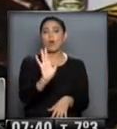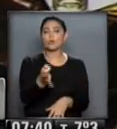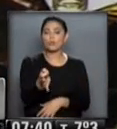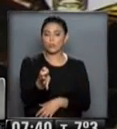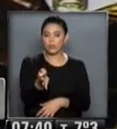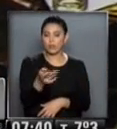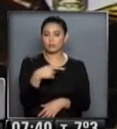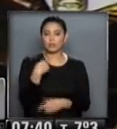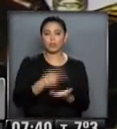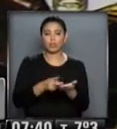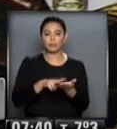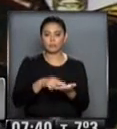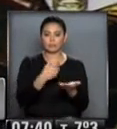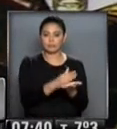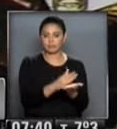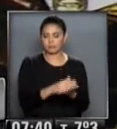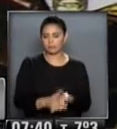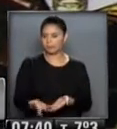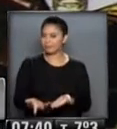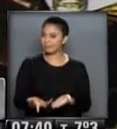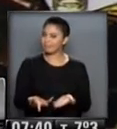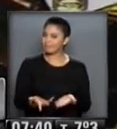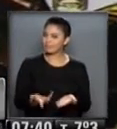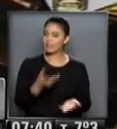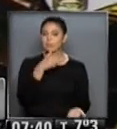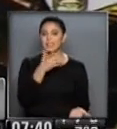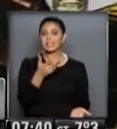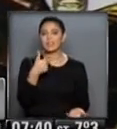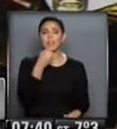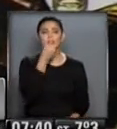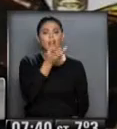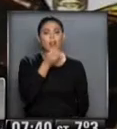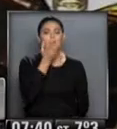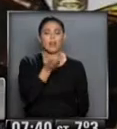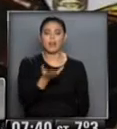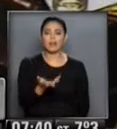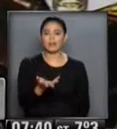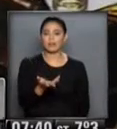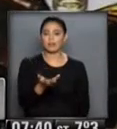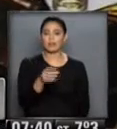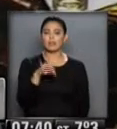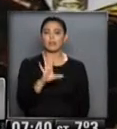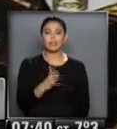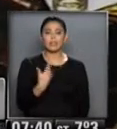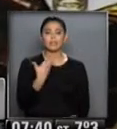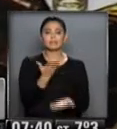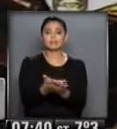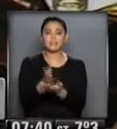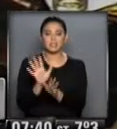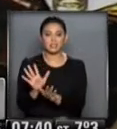legislativas, la van a derogar. A mí me parece que esa declaración, más allá de ser presentada como